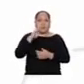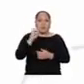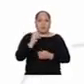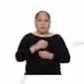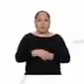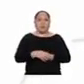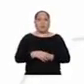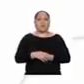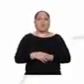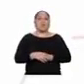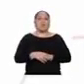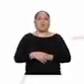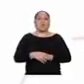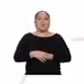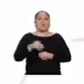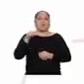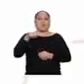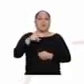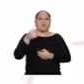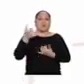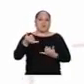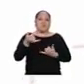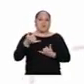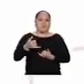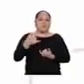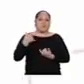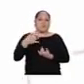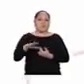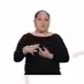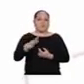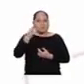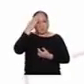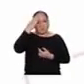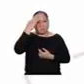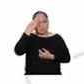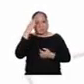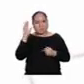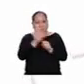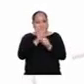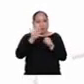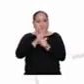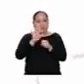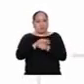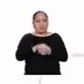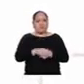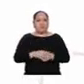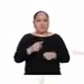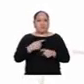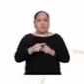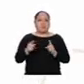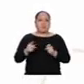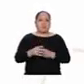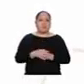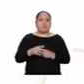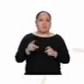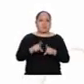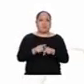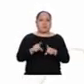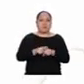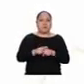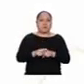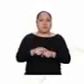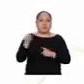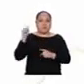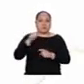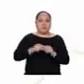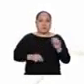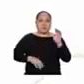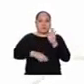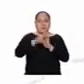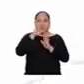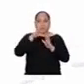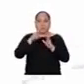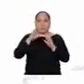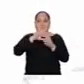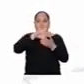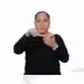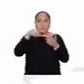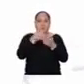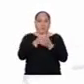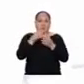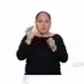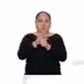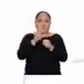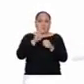20. Ahora ya sabemos el total, pero también sabemos que el total de la frecuencia